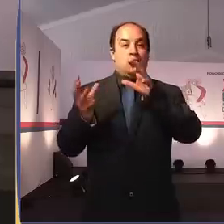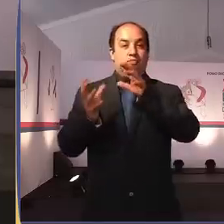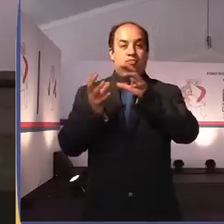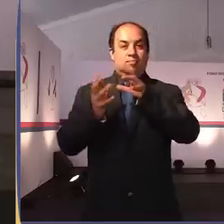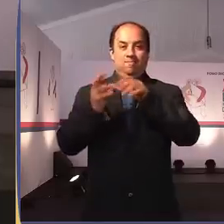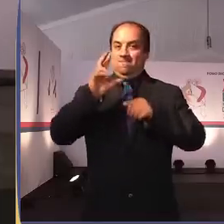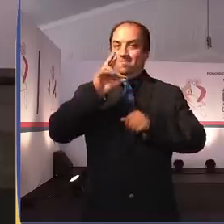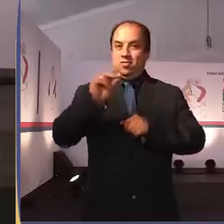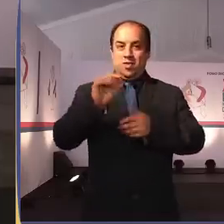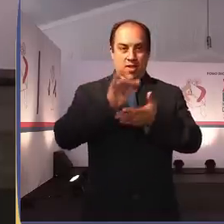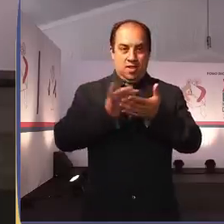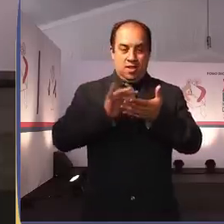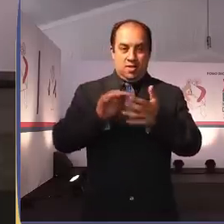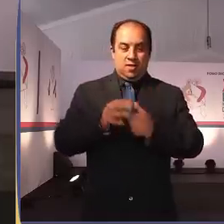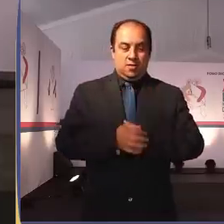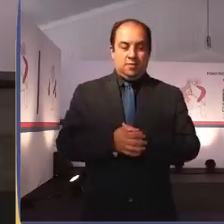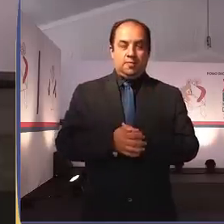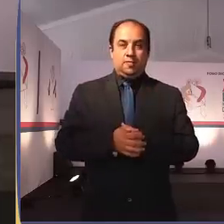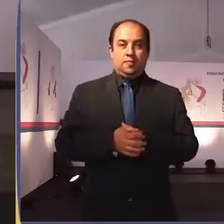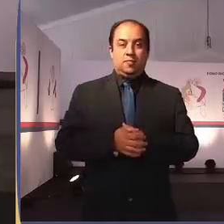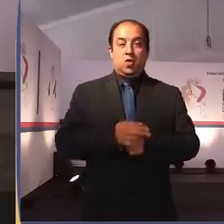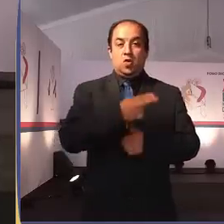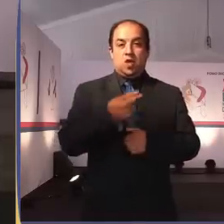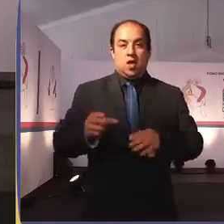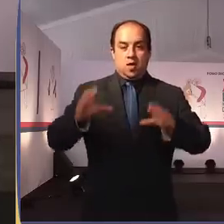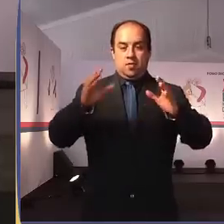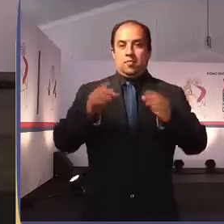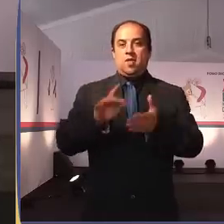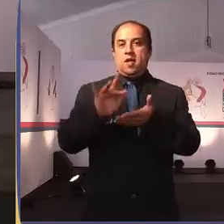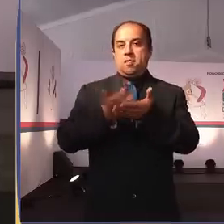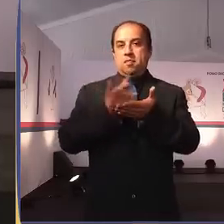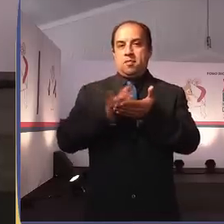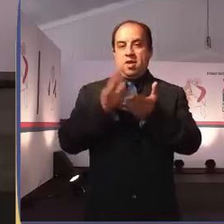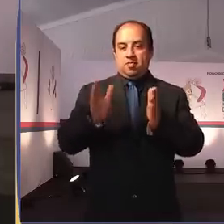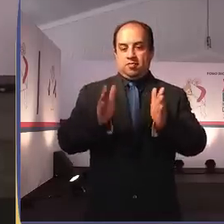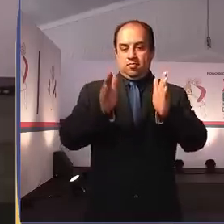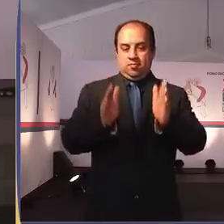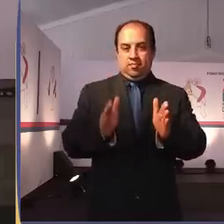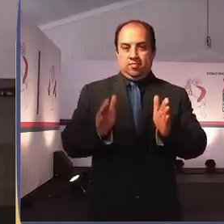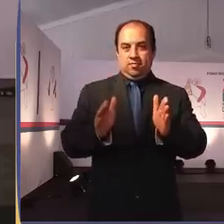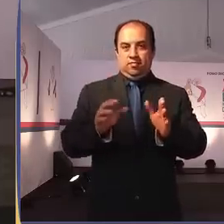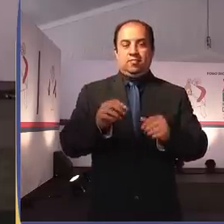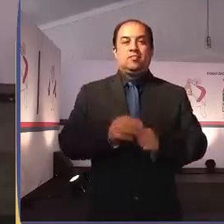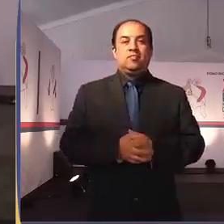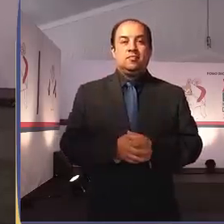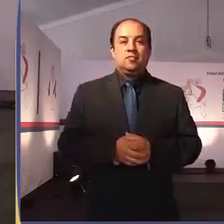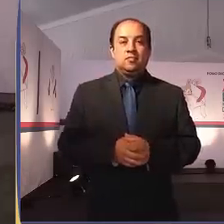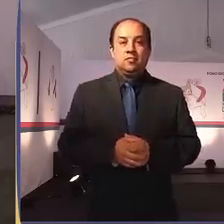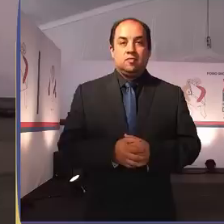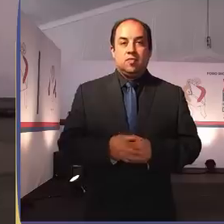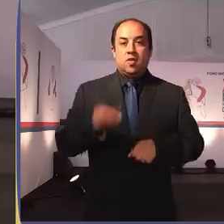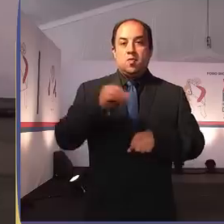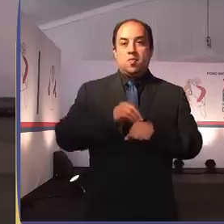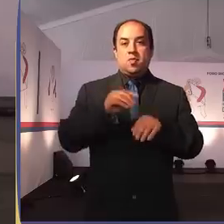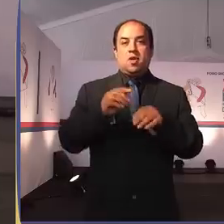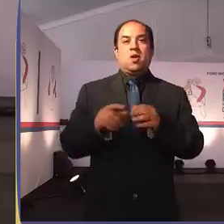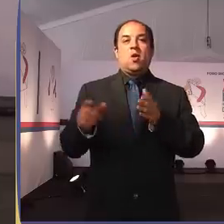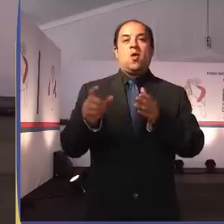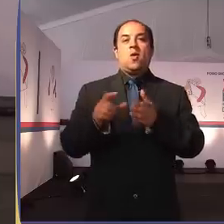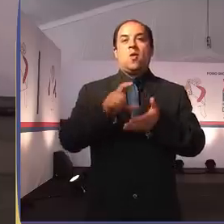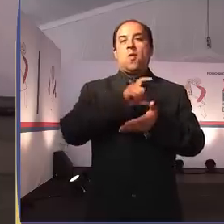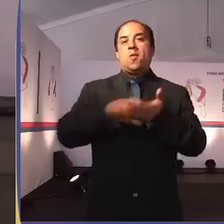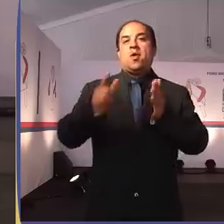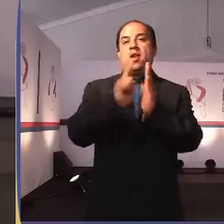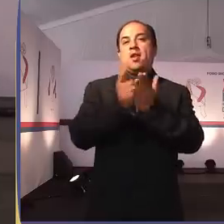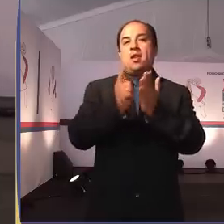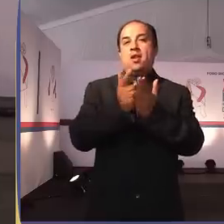para leer, sino para cuando ven el iPad para Candy Crush. Pueden ponerse un ejemplar de un libro de Vargas Llosa